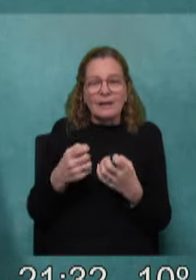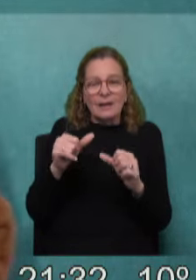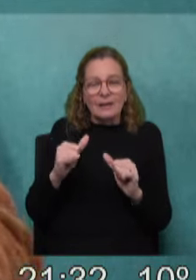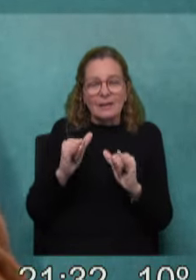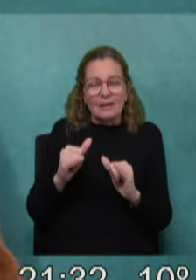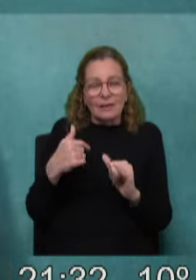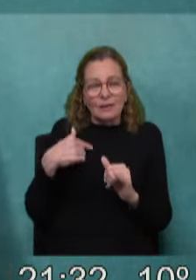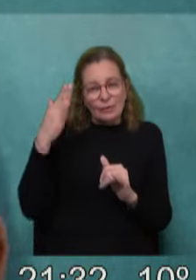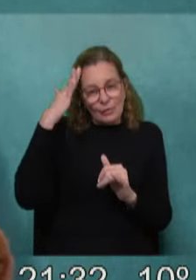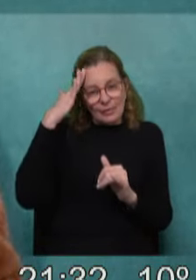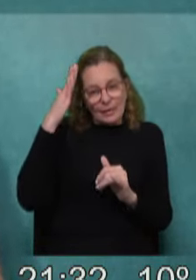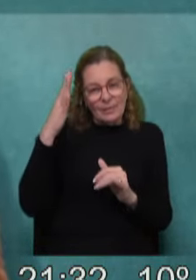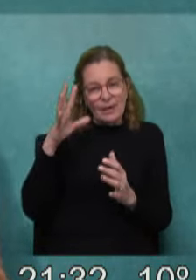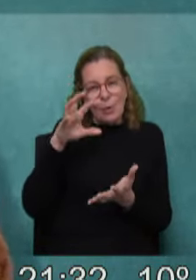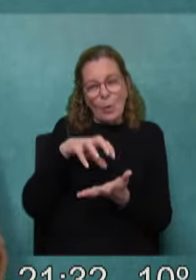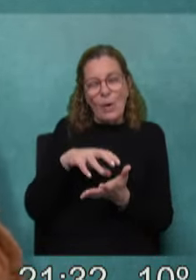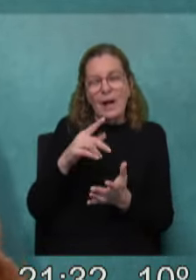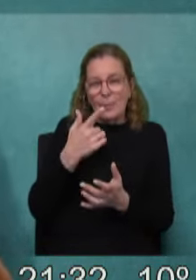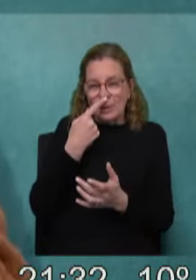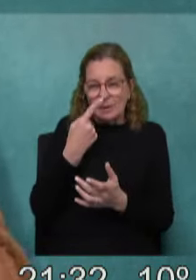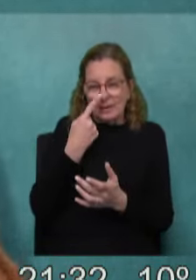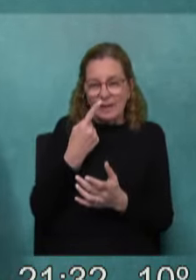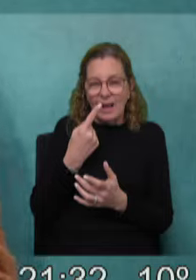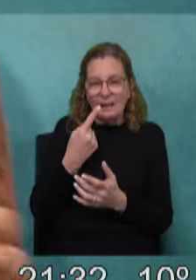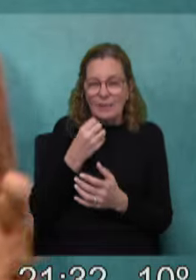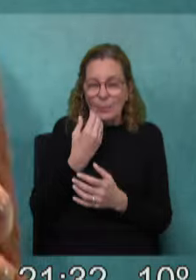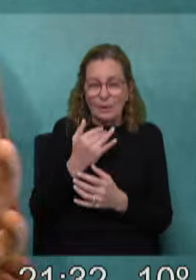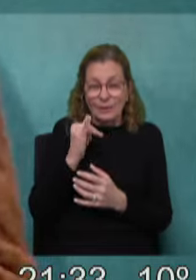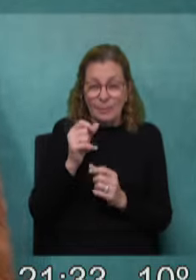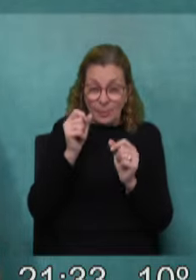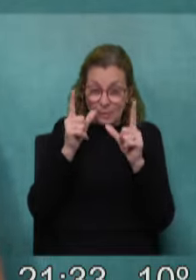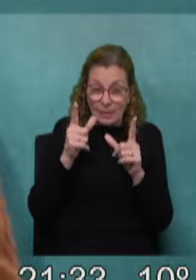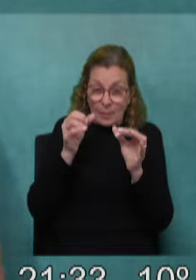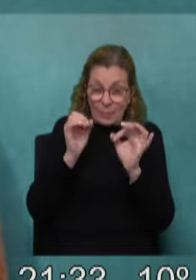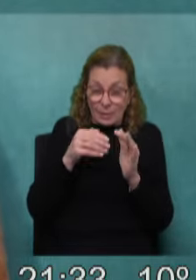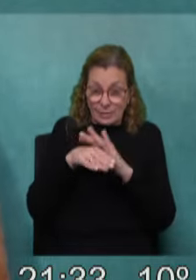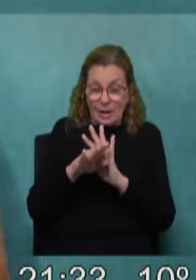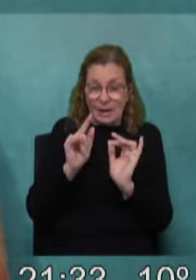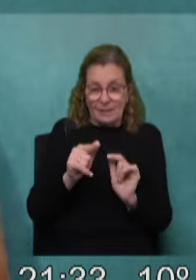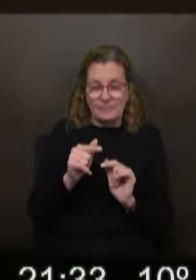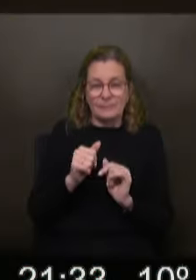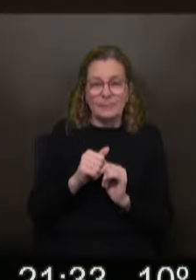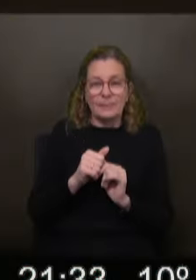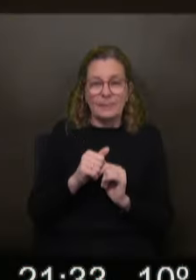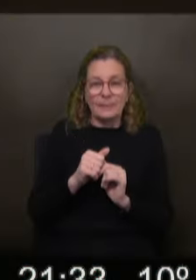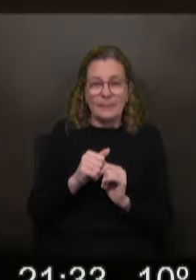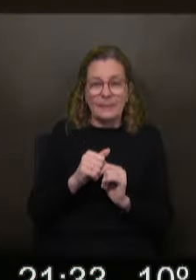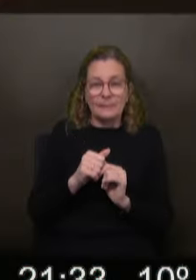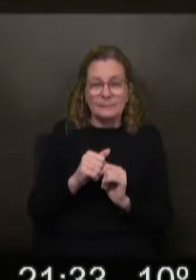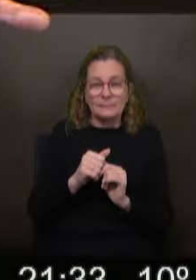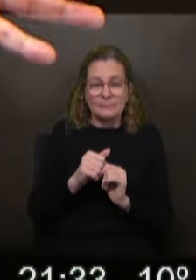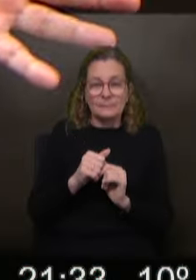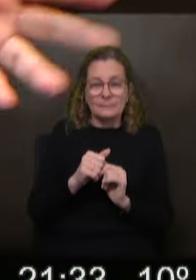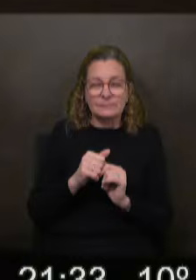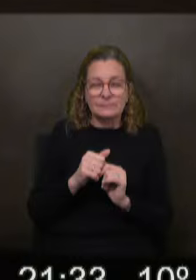yo sé que va a ser un lugar interesante, nutritivo, y que si presto atención seguro puedo entrar ahí. Pero, ¿sabes a dónde iba? O sea, no. Me contestas